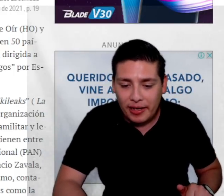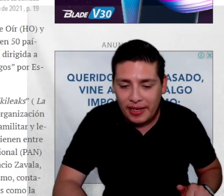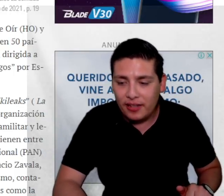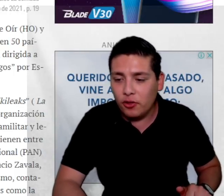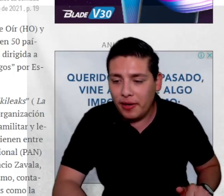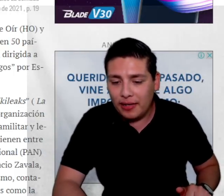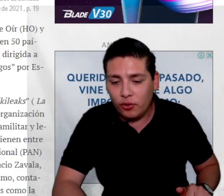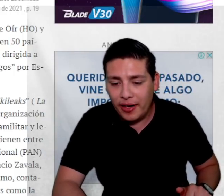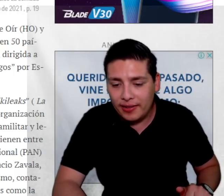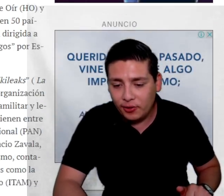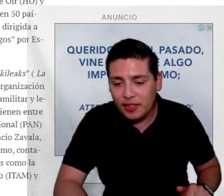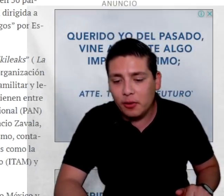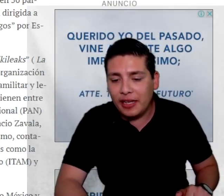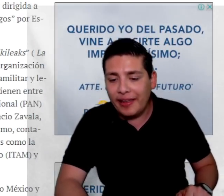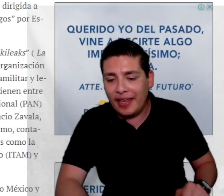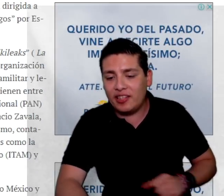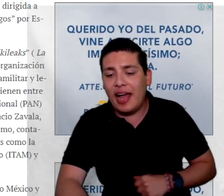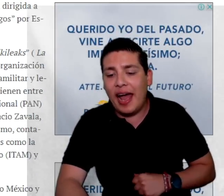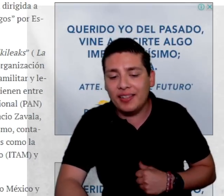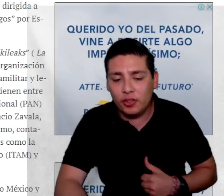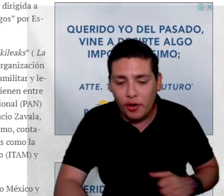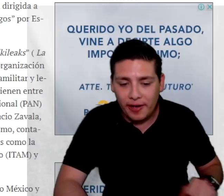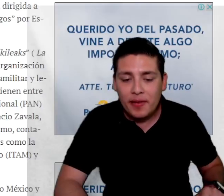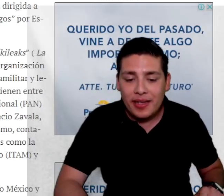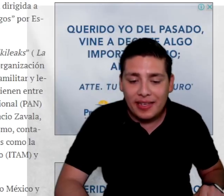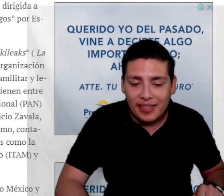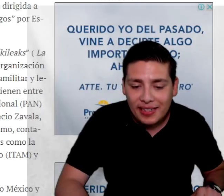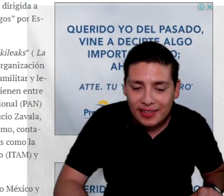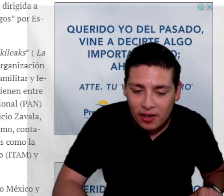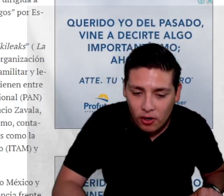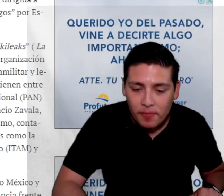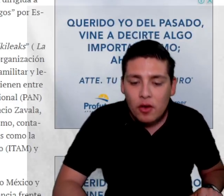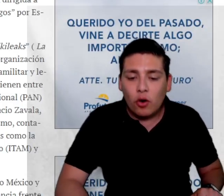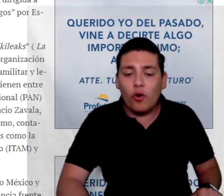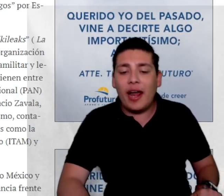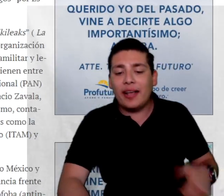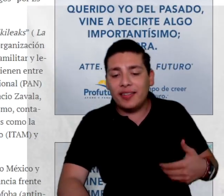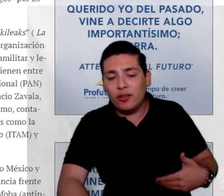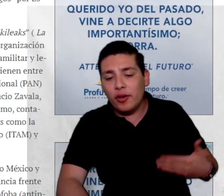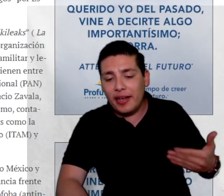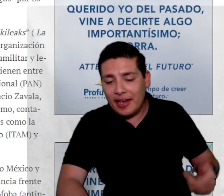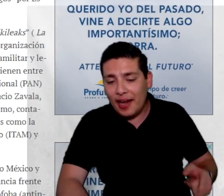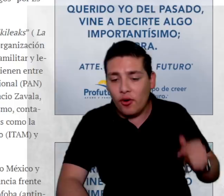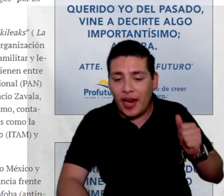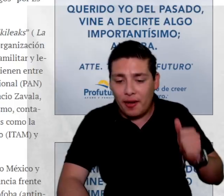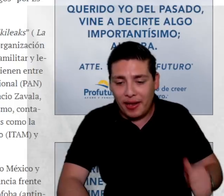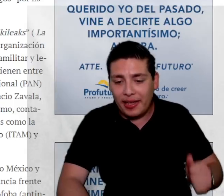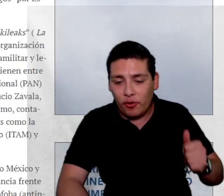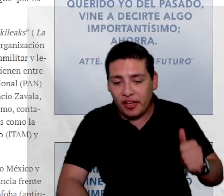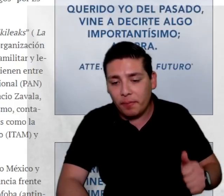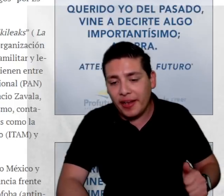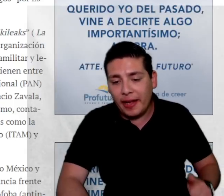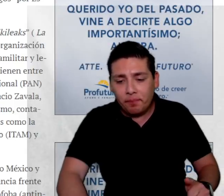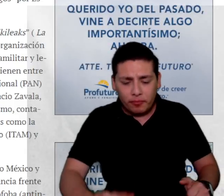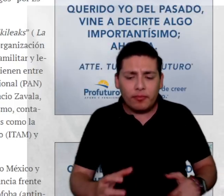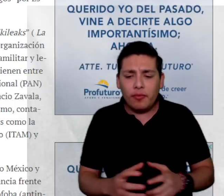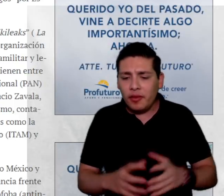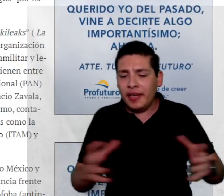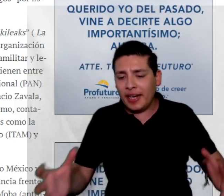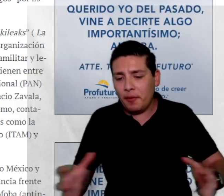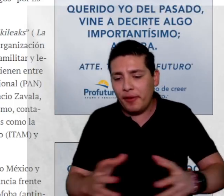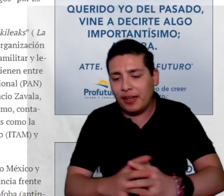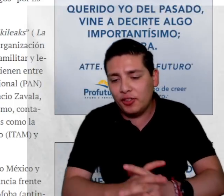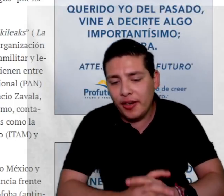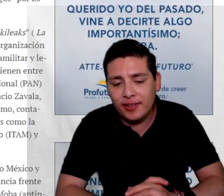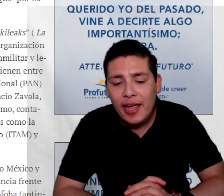revelaciones de WikiLeaks sobre las organizaciones de ultraderecha Hazte Oír y CitizenGo, con asiento originario en México y España